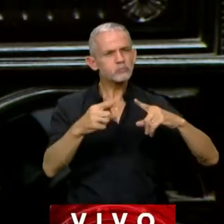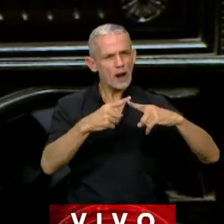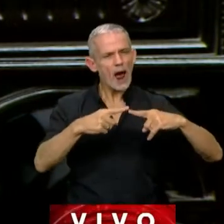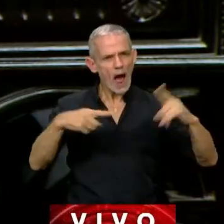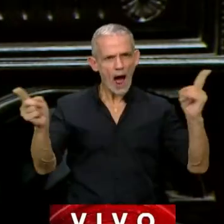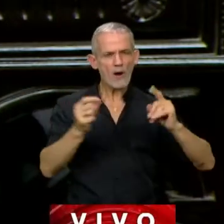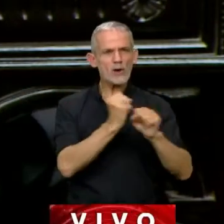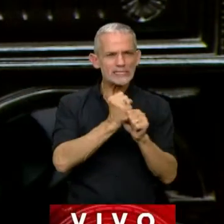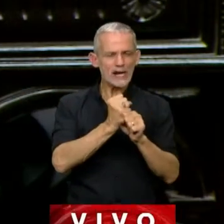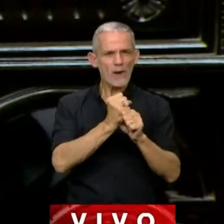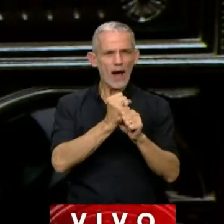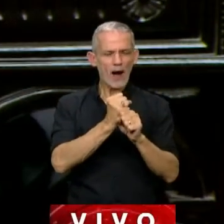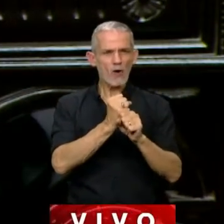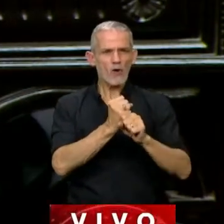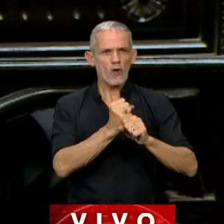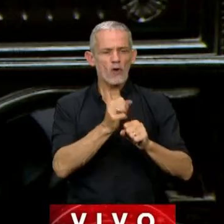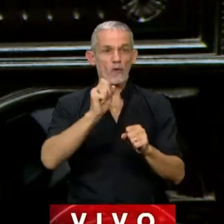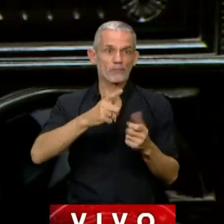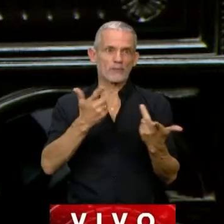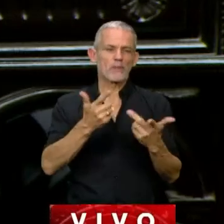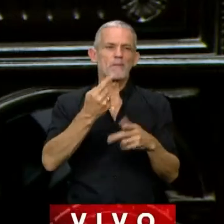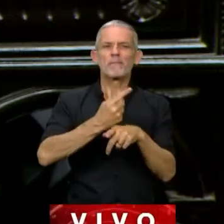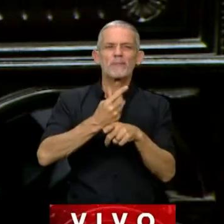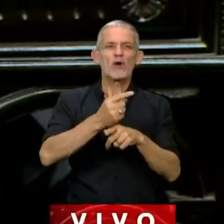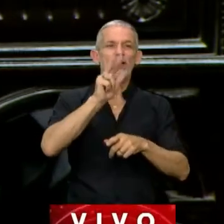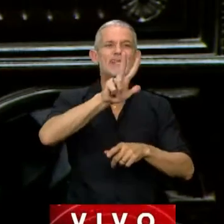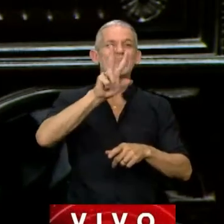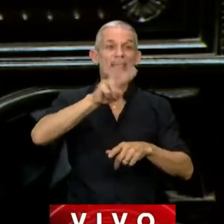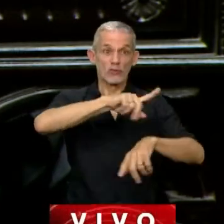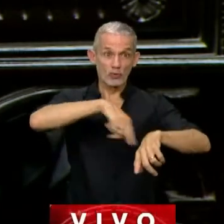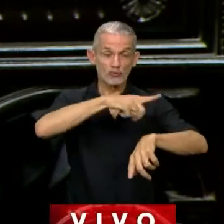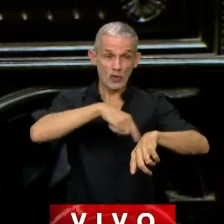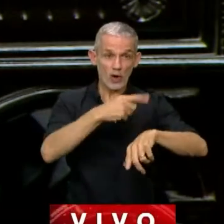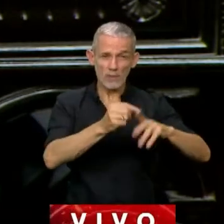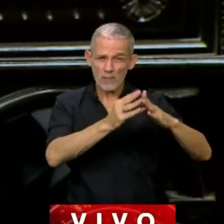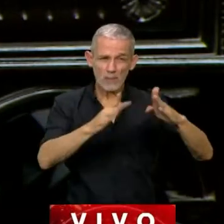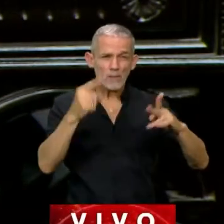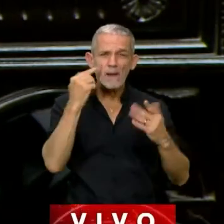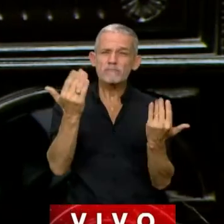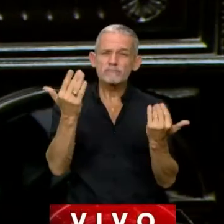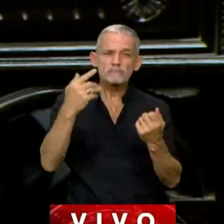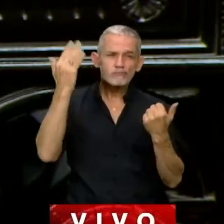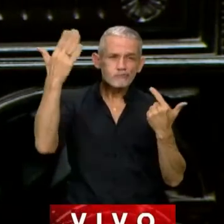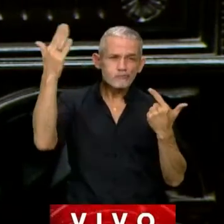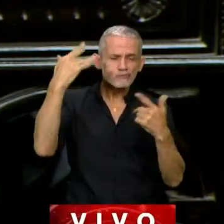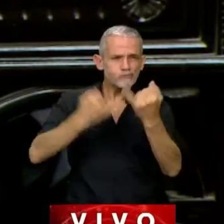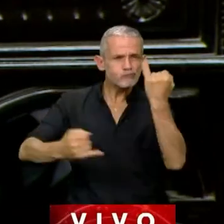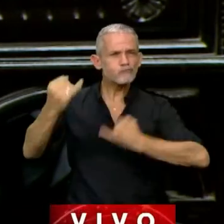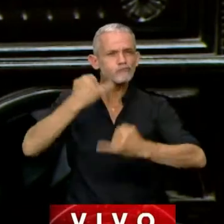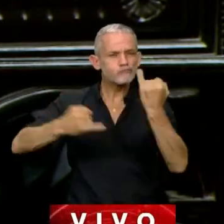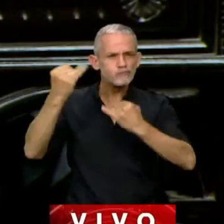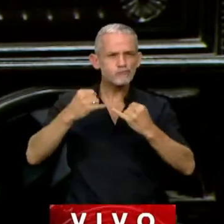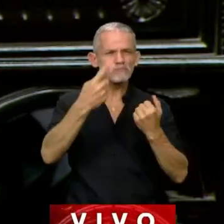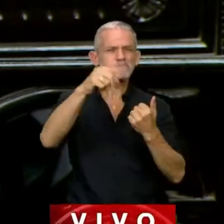largo trabajo en el que primero durante 32 horas escuchamos a funcionarios de